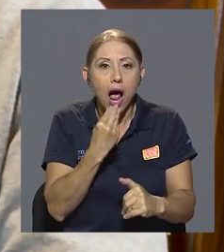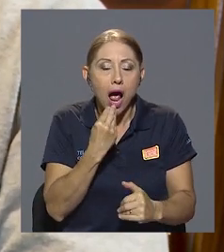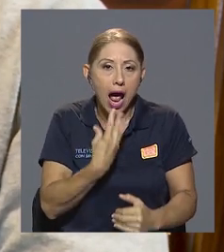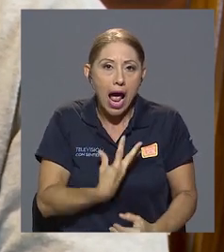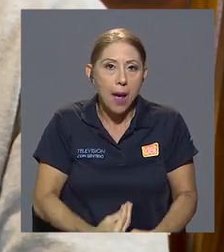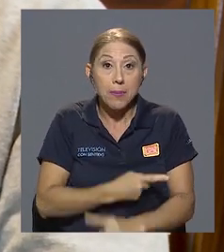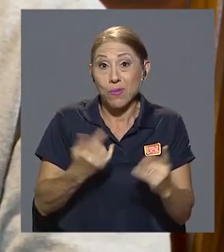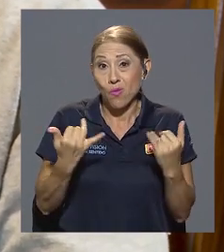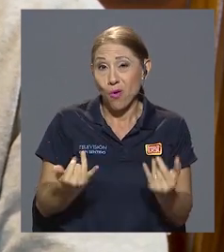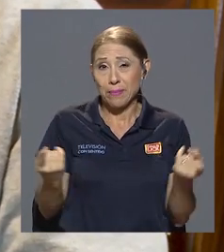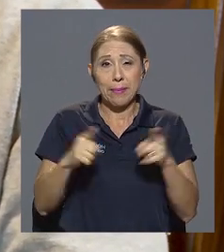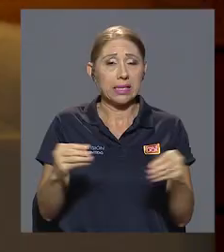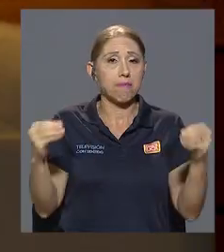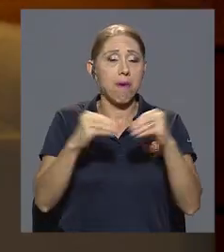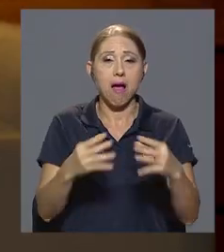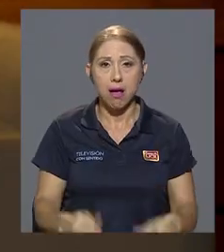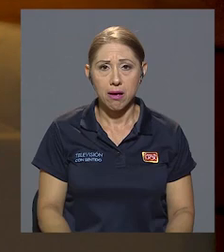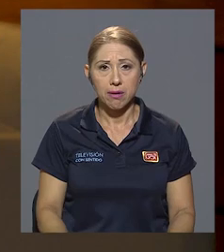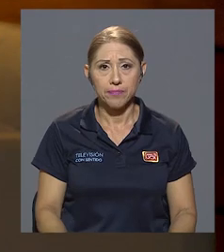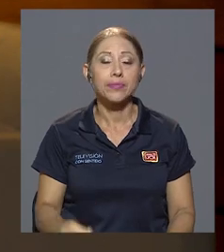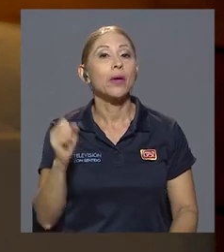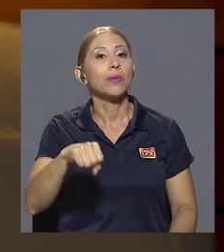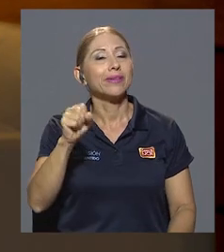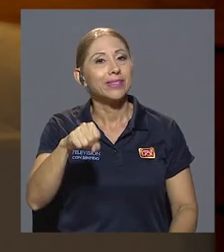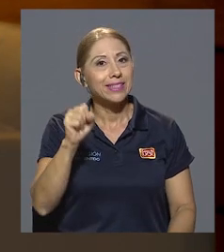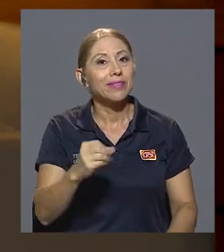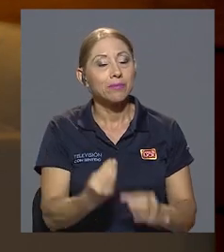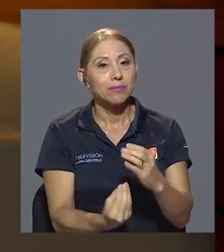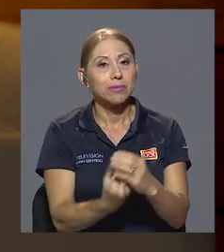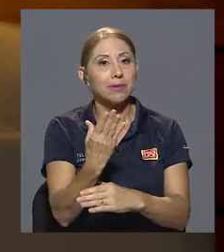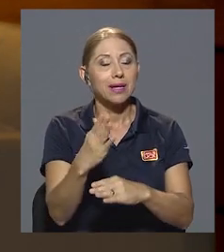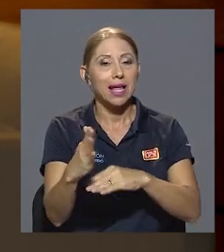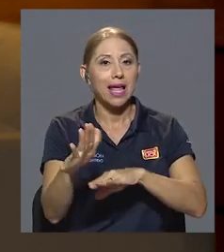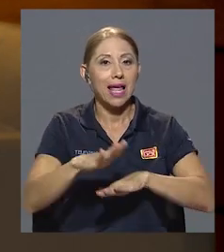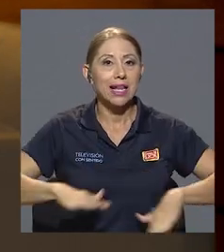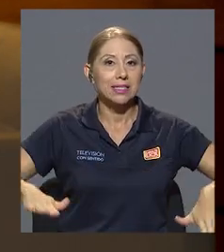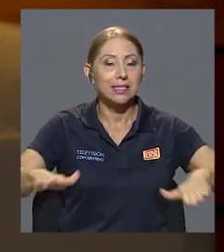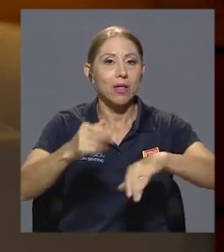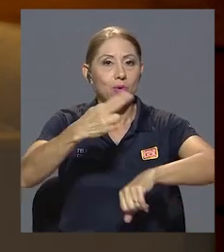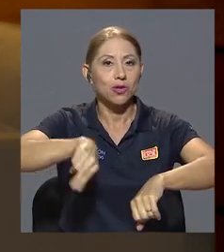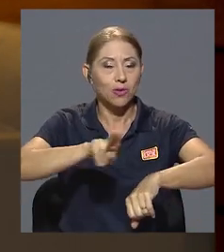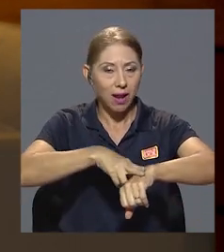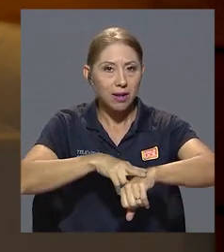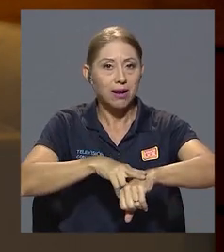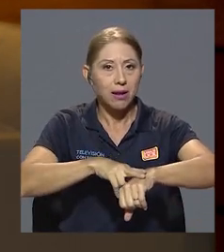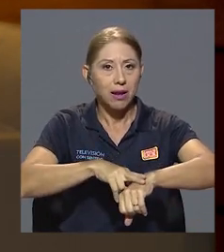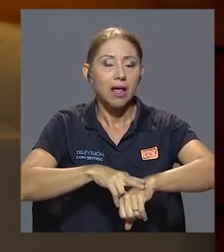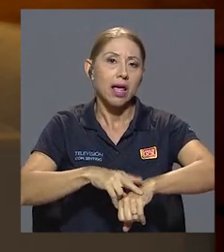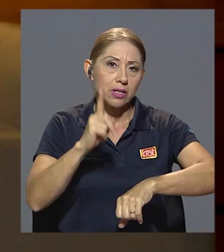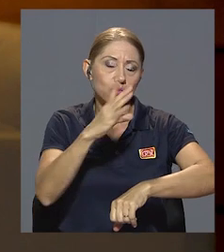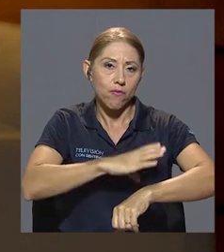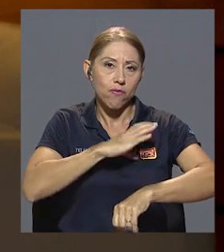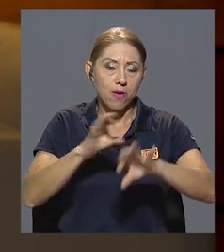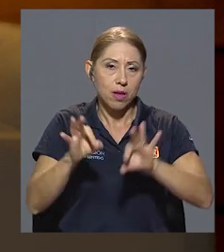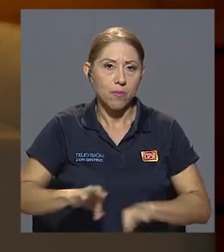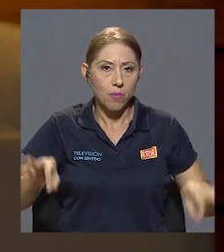más prominente que nunca y bueno pues por supuesto habrá que la constitución del estado nacional viene a ser un factor